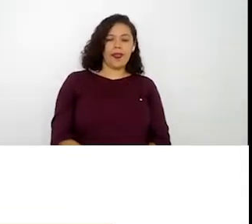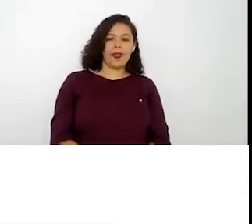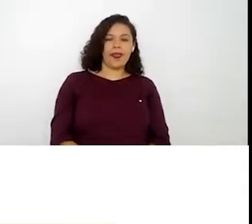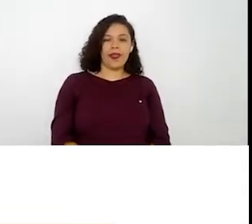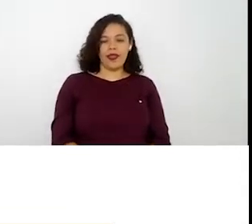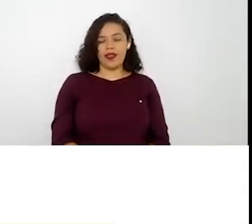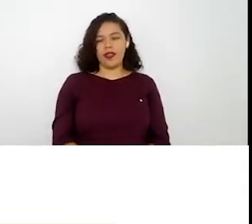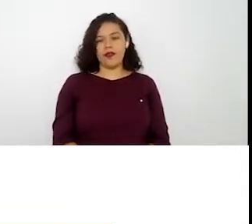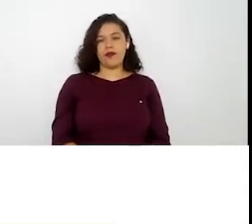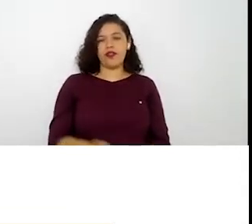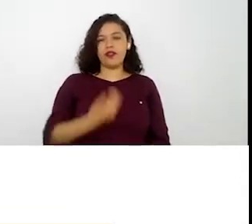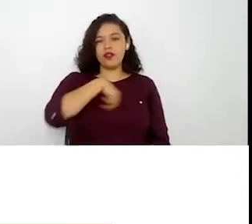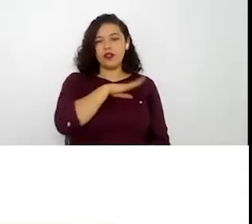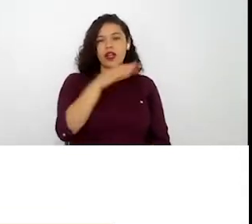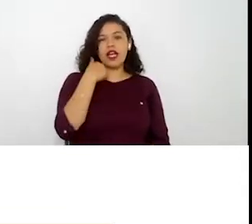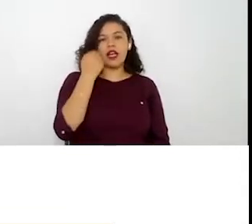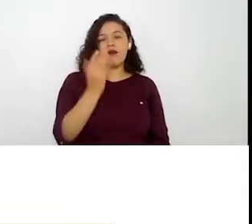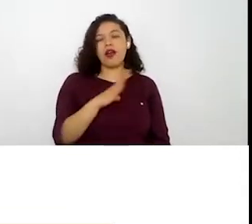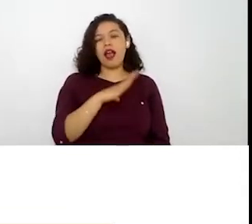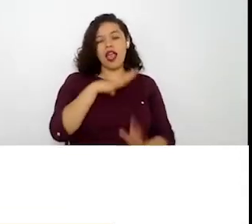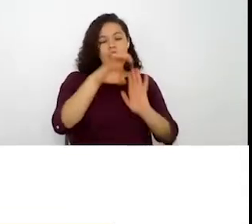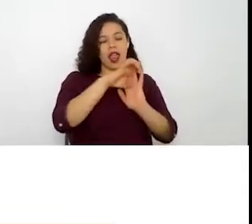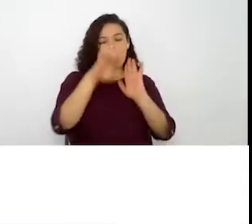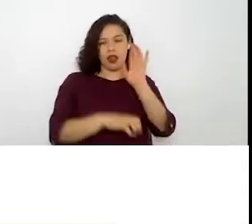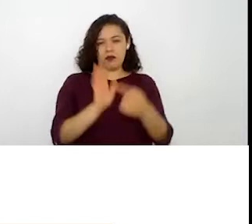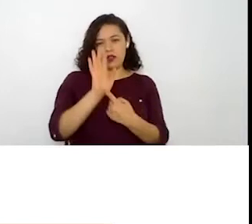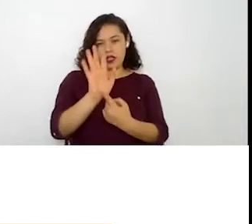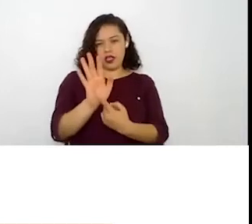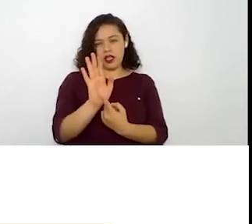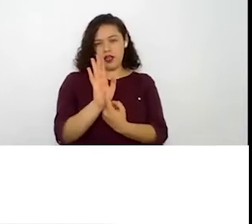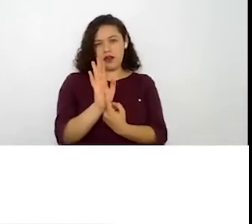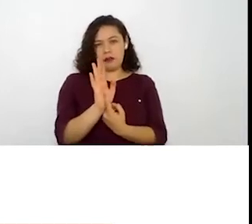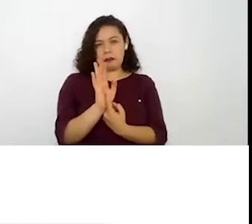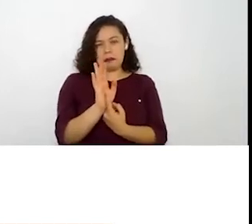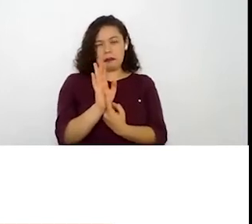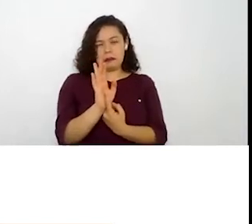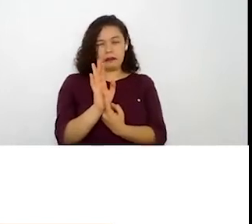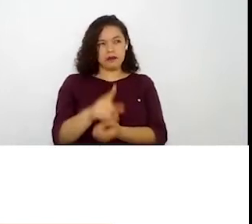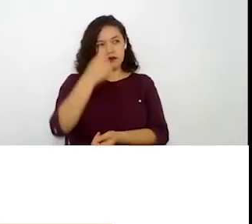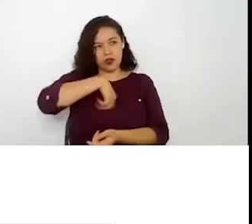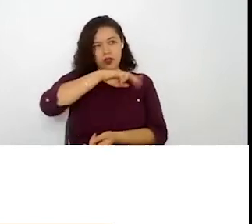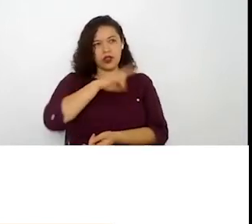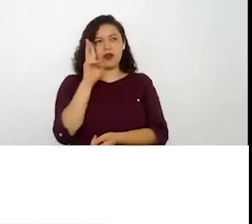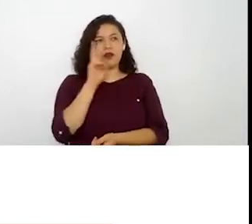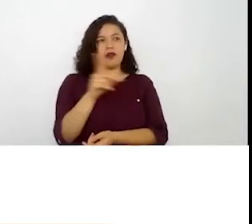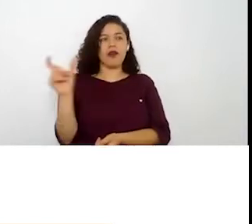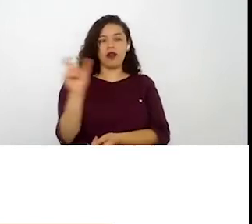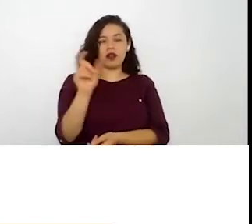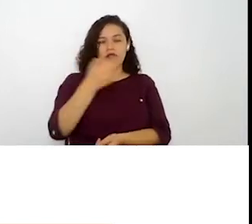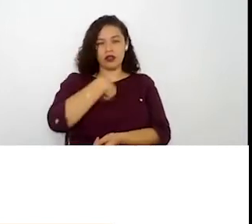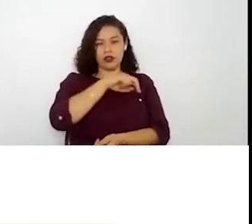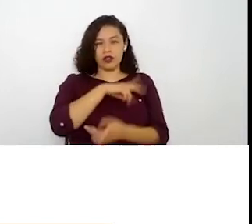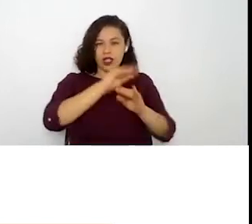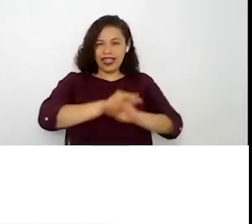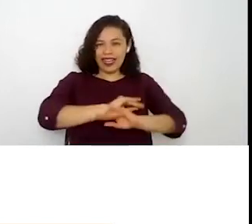intentamos hacer es es un ejemplo porque nos hemos dado cuenta que que no hemos tenido la